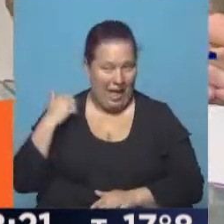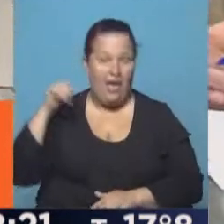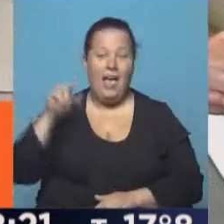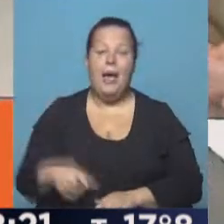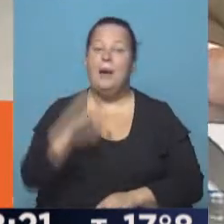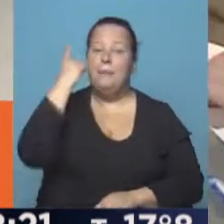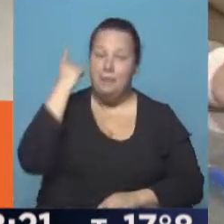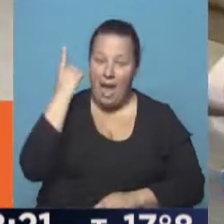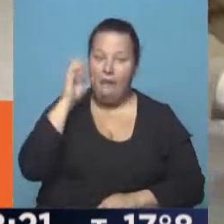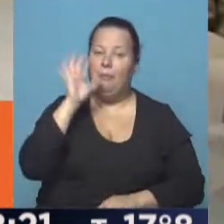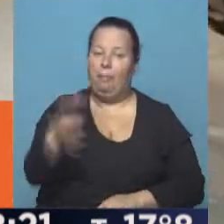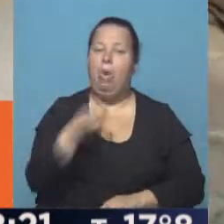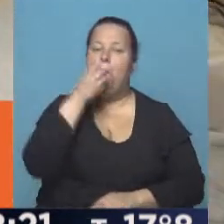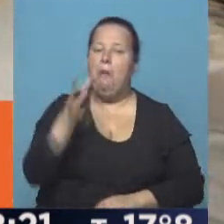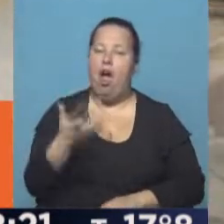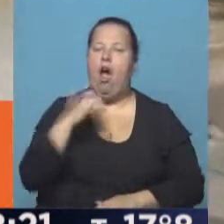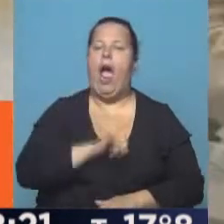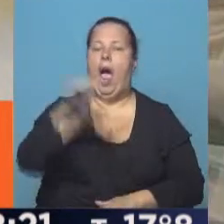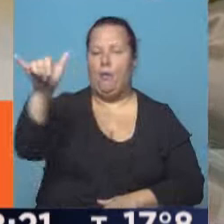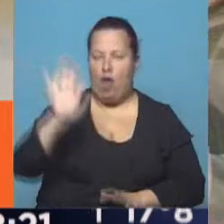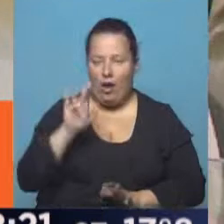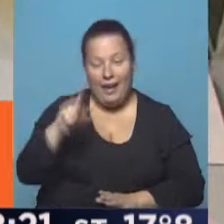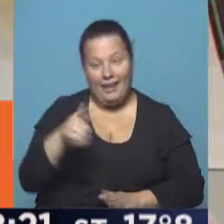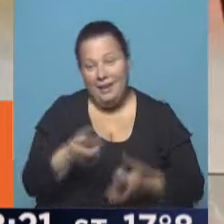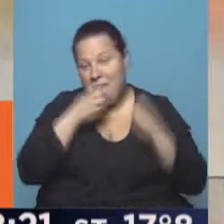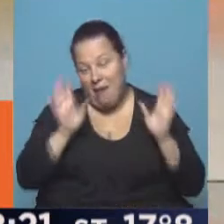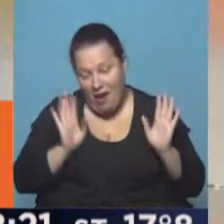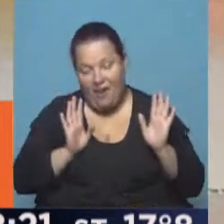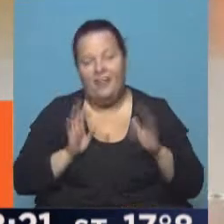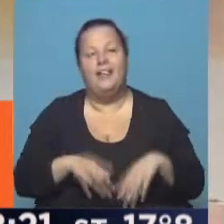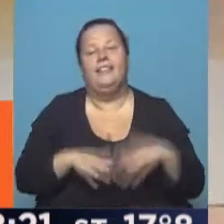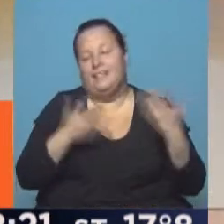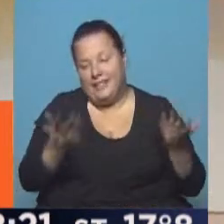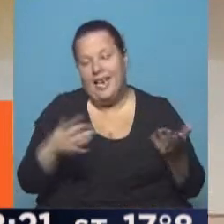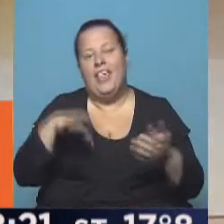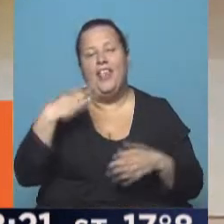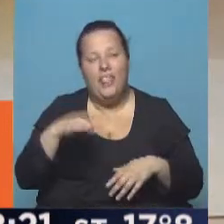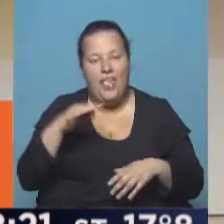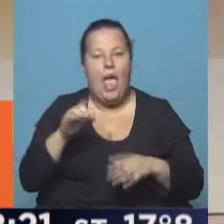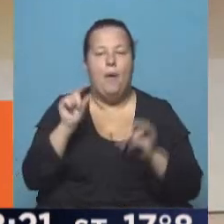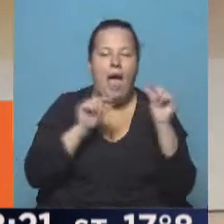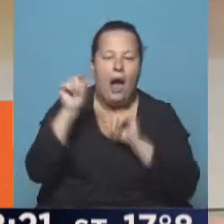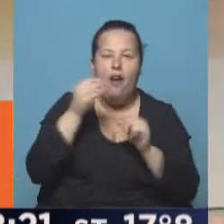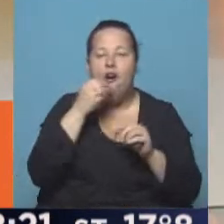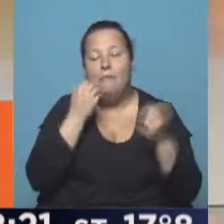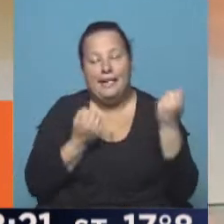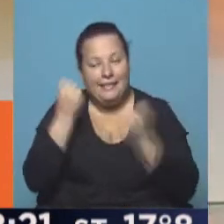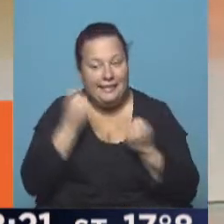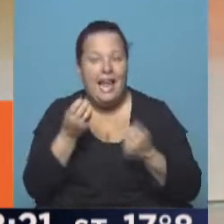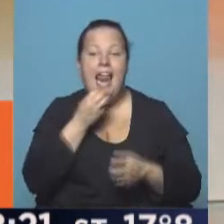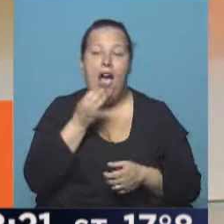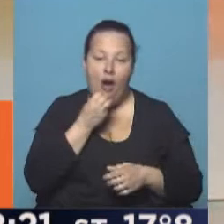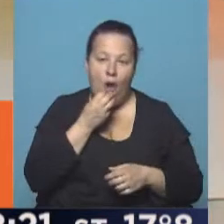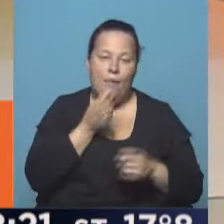por primera vez, vamos a ver la ventaja de que nos podemos mover en avión. Ese es claro, por ahí. Claramente vamos a tener que hacer un ajuste en las comidas, donde los